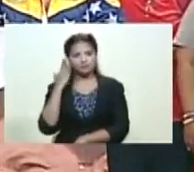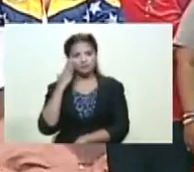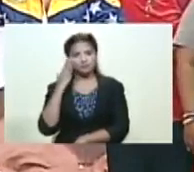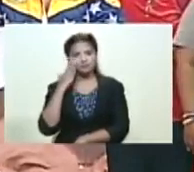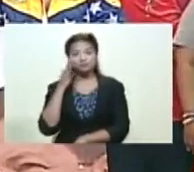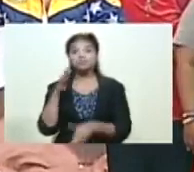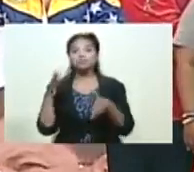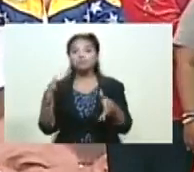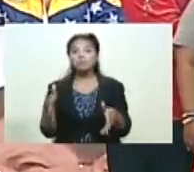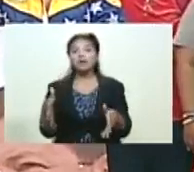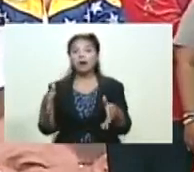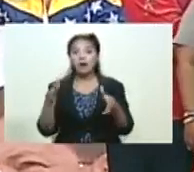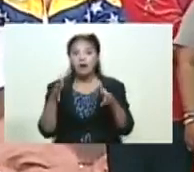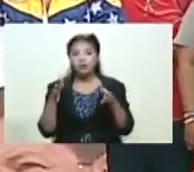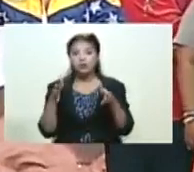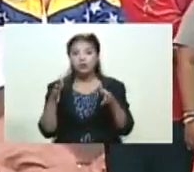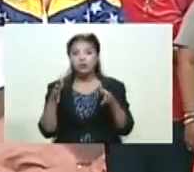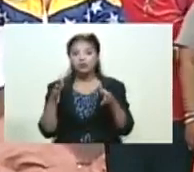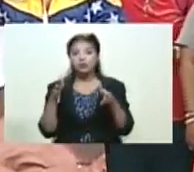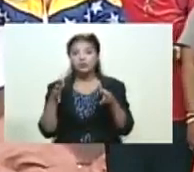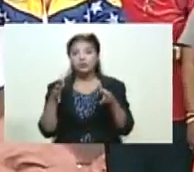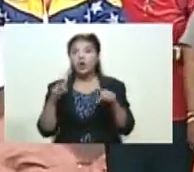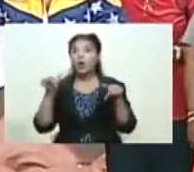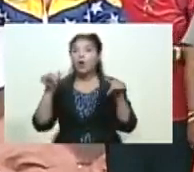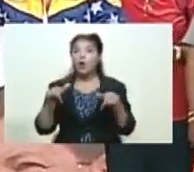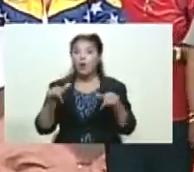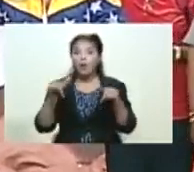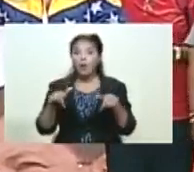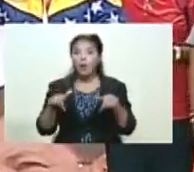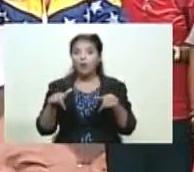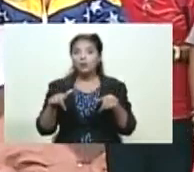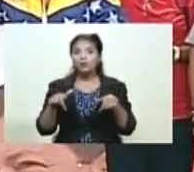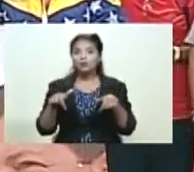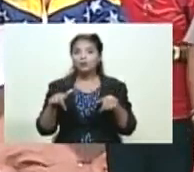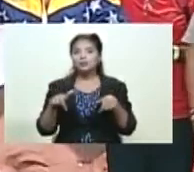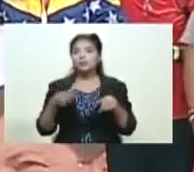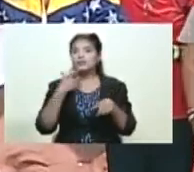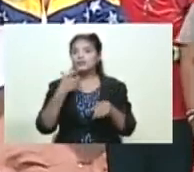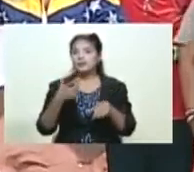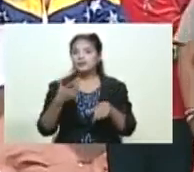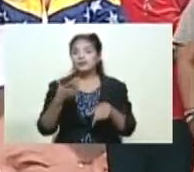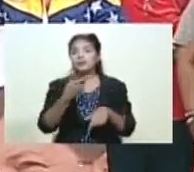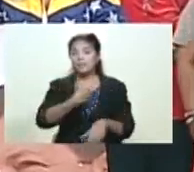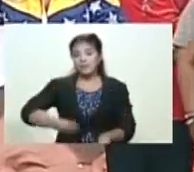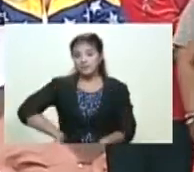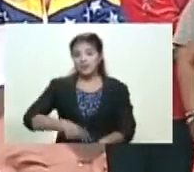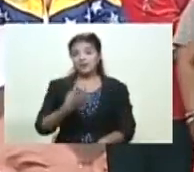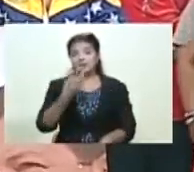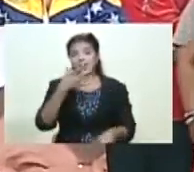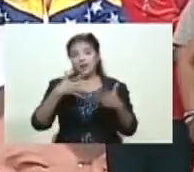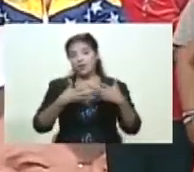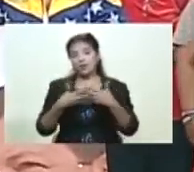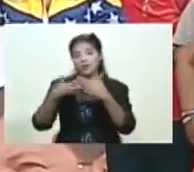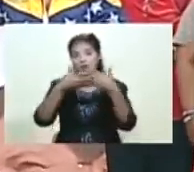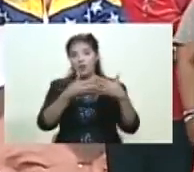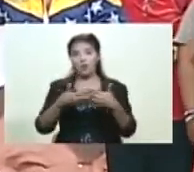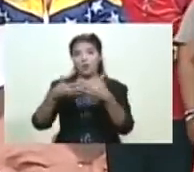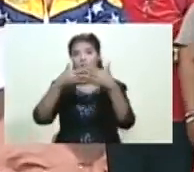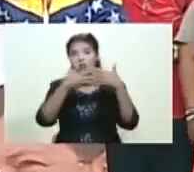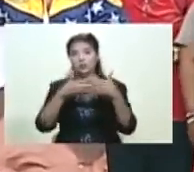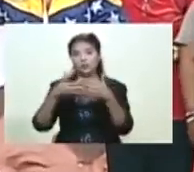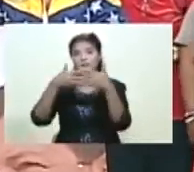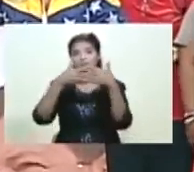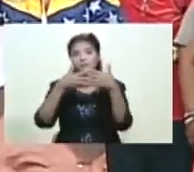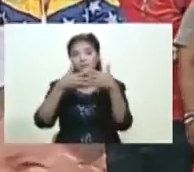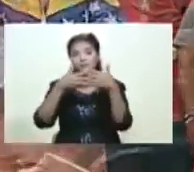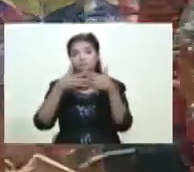fue electo quien hoy detenta la presidencia de Estados Unidos, a